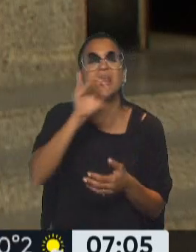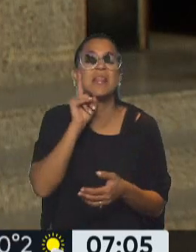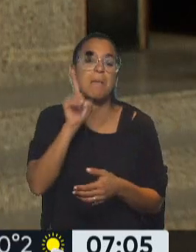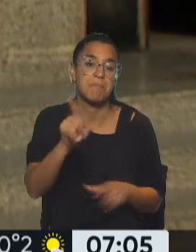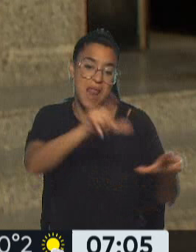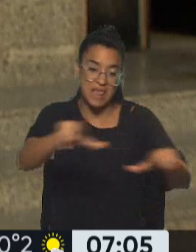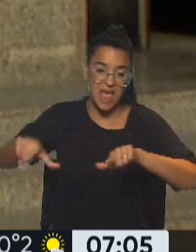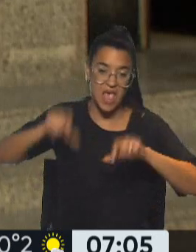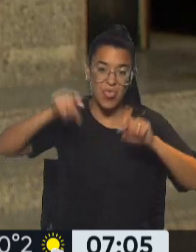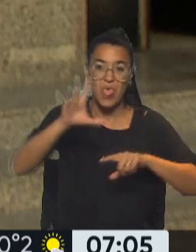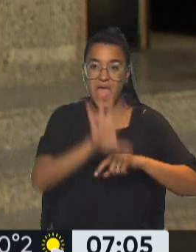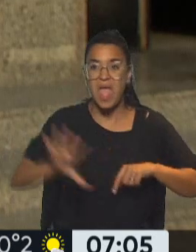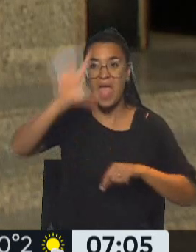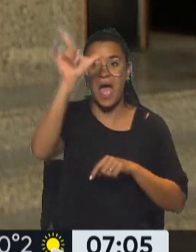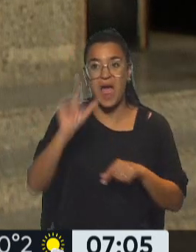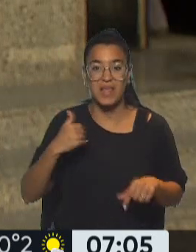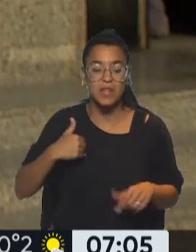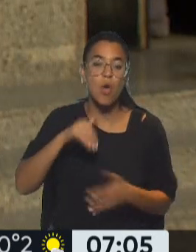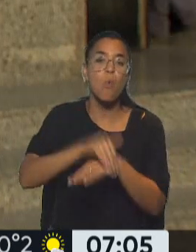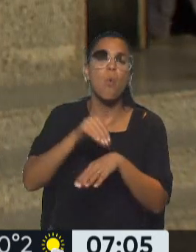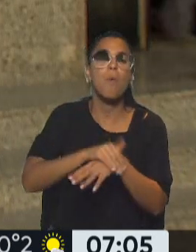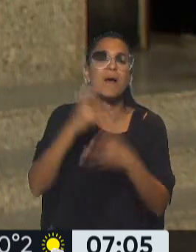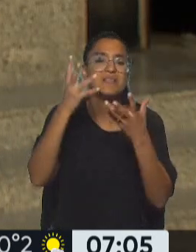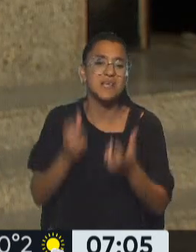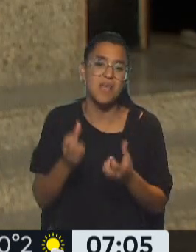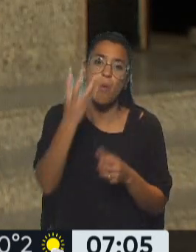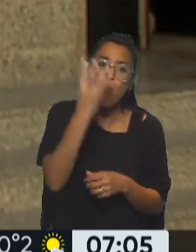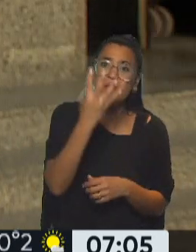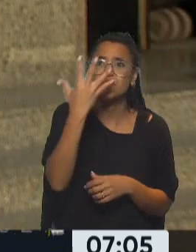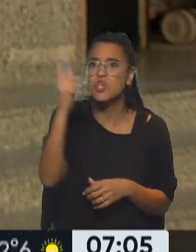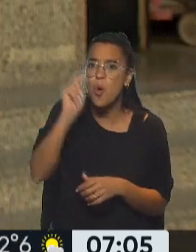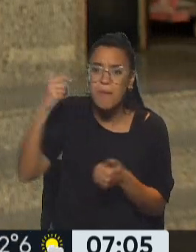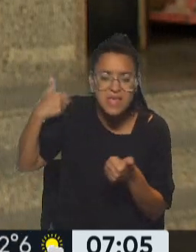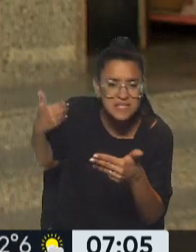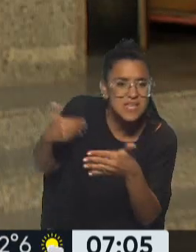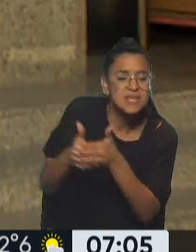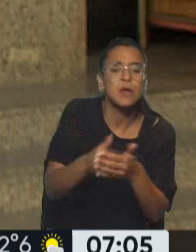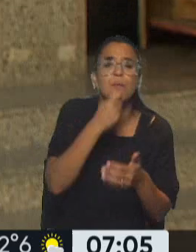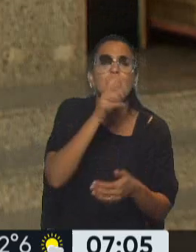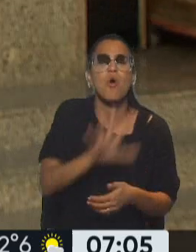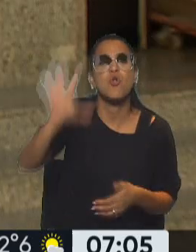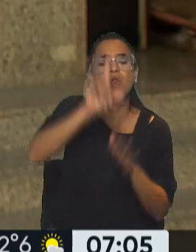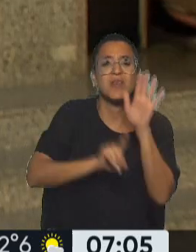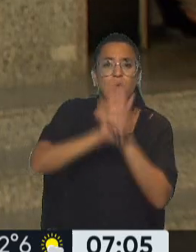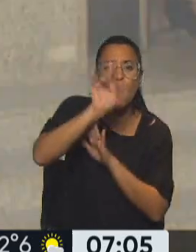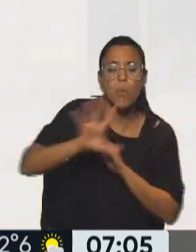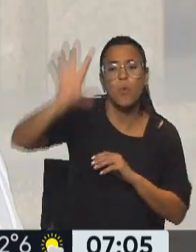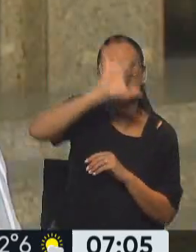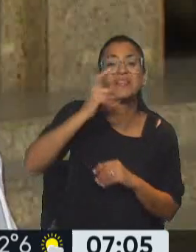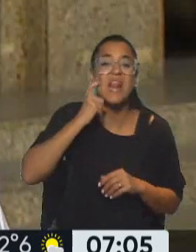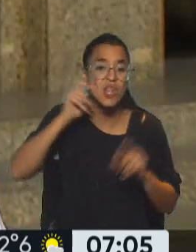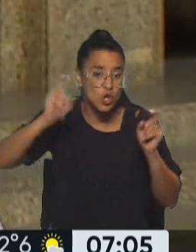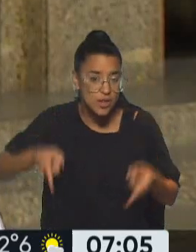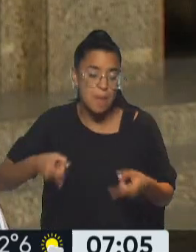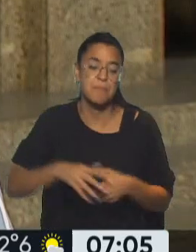de Argentina, producto de la seca que venimos llevando ya hace 4 o 5 meses en regiones como el núcleo norte, el núcleo sur y la provincia de Entre Ríos.